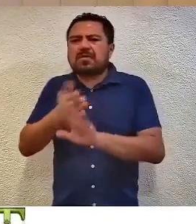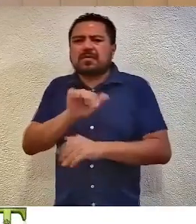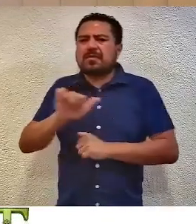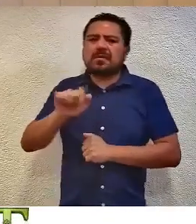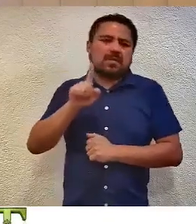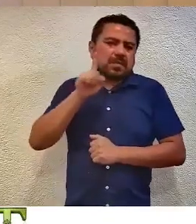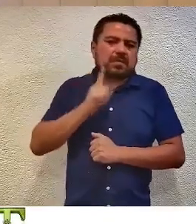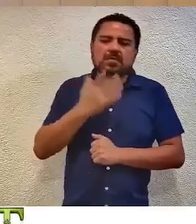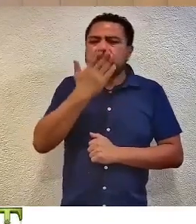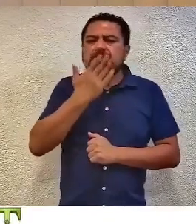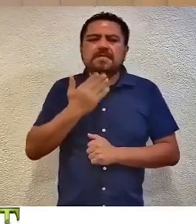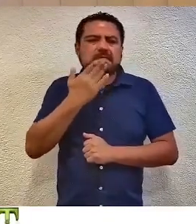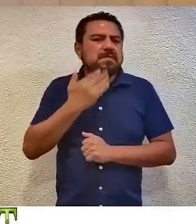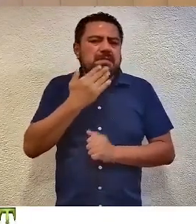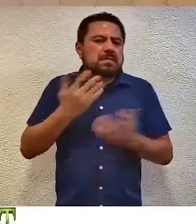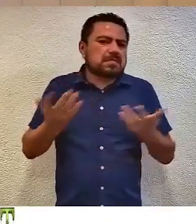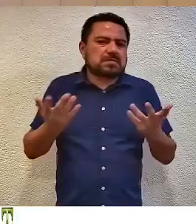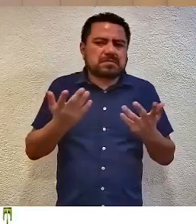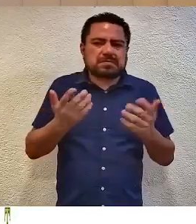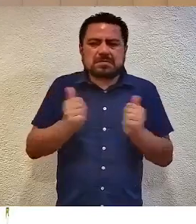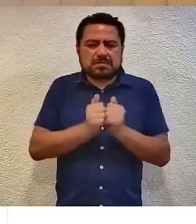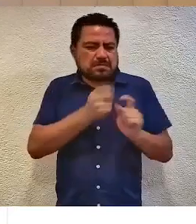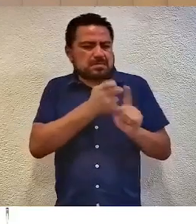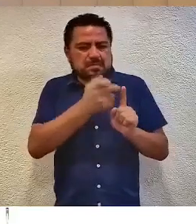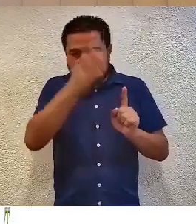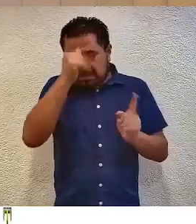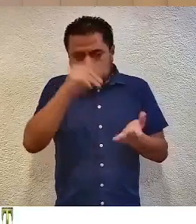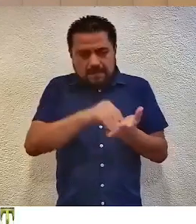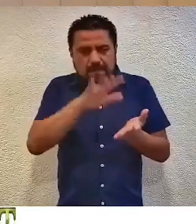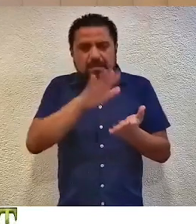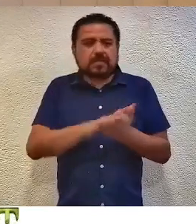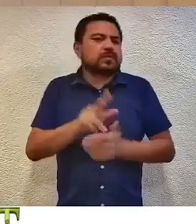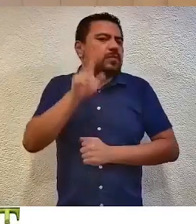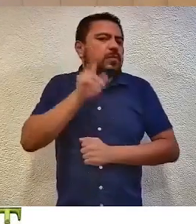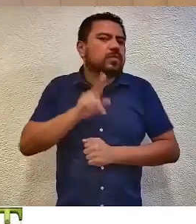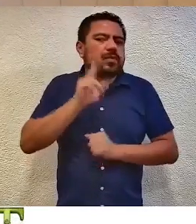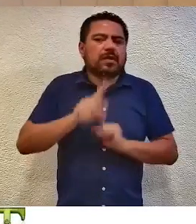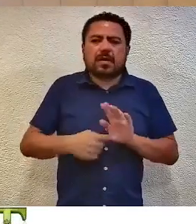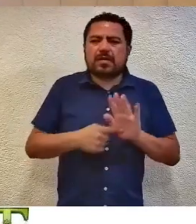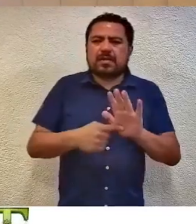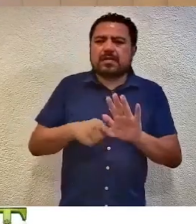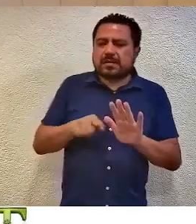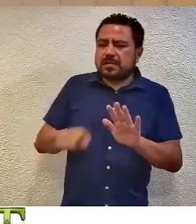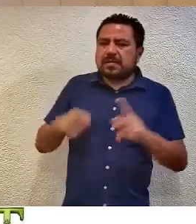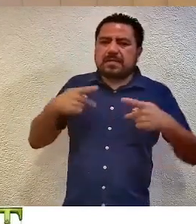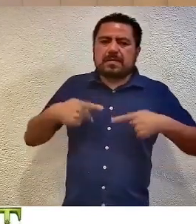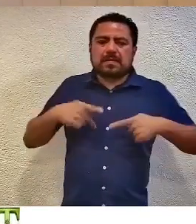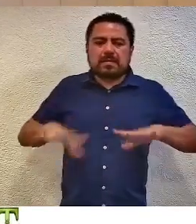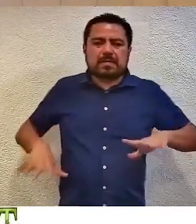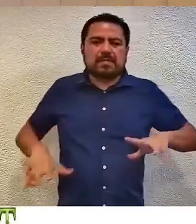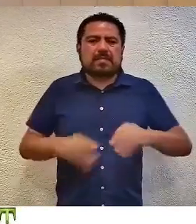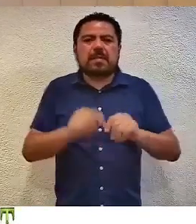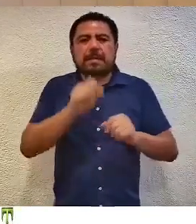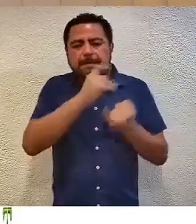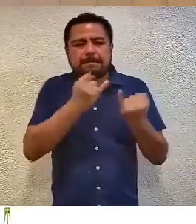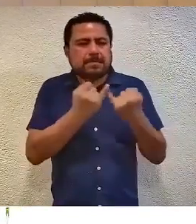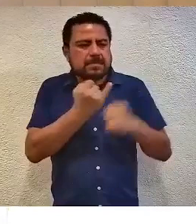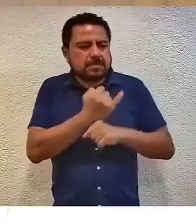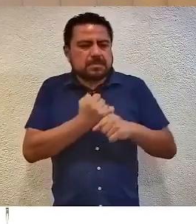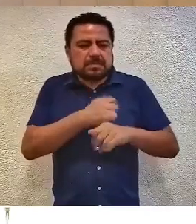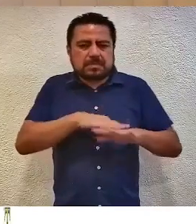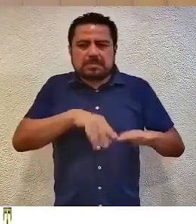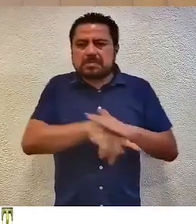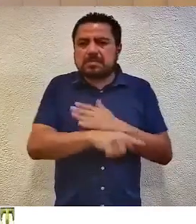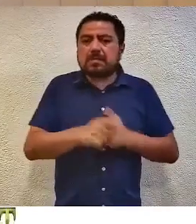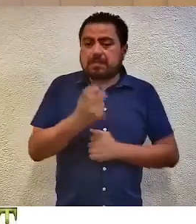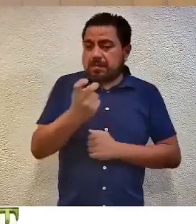género a la denunciada, lo anterior de conformidad con las pruebas ofertadas por las partes y las recabadas por la autoridad investigadora.